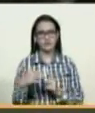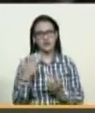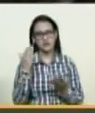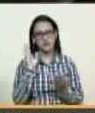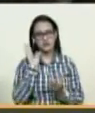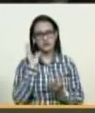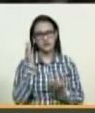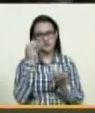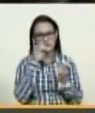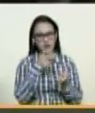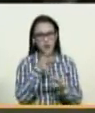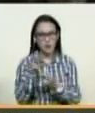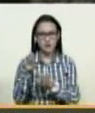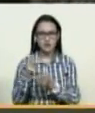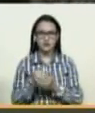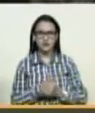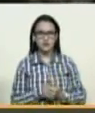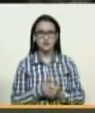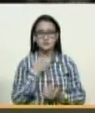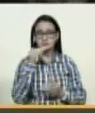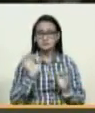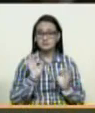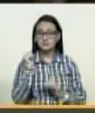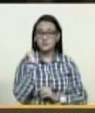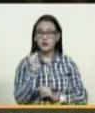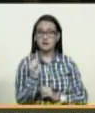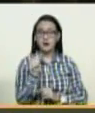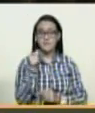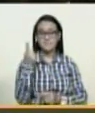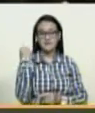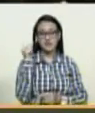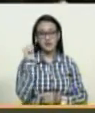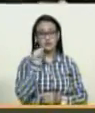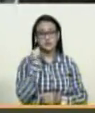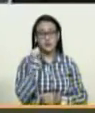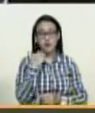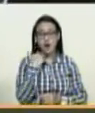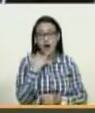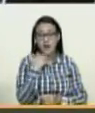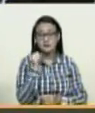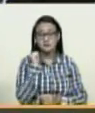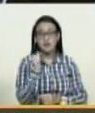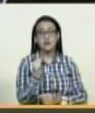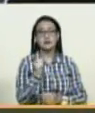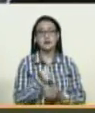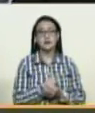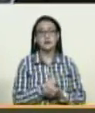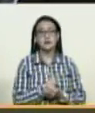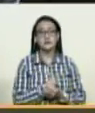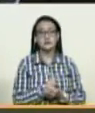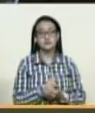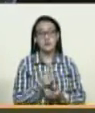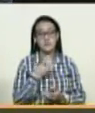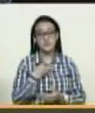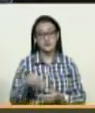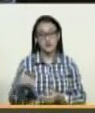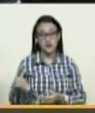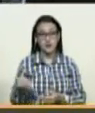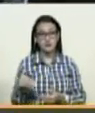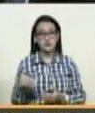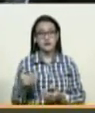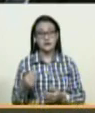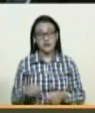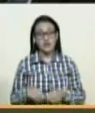el magnicidio en grado de frustración del pasado es algo que puso en riesgo la paz la estabilidad de